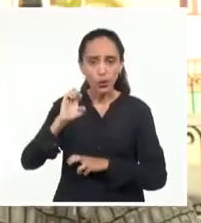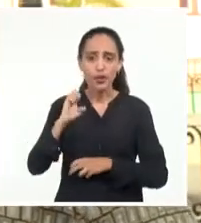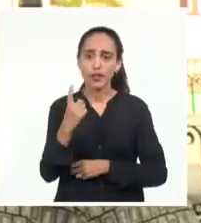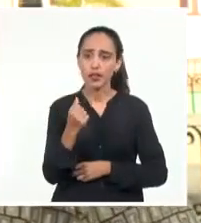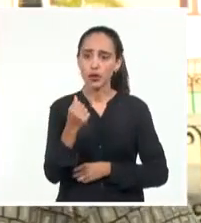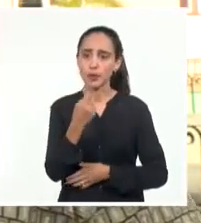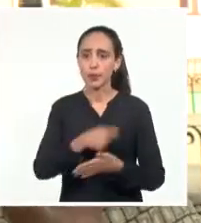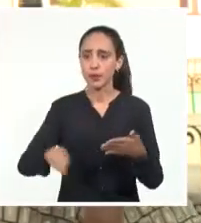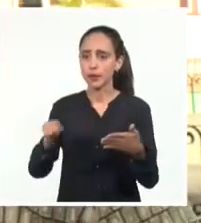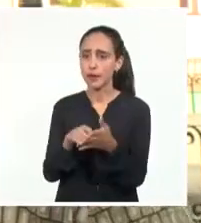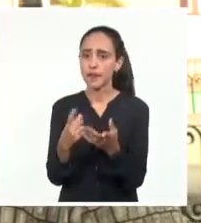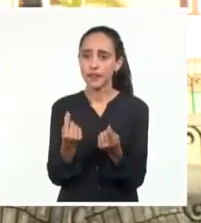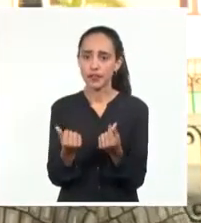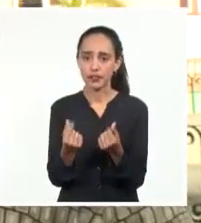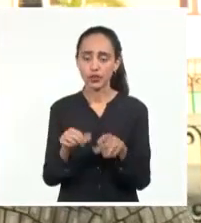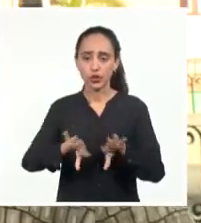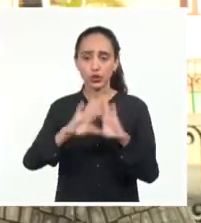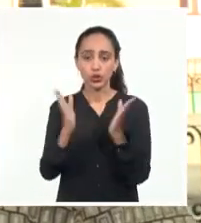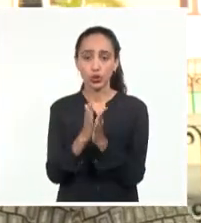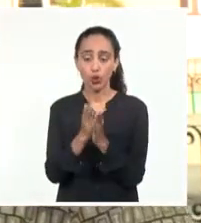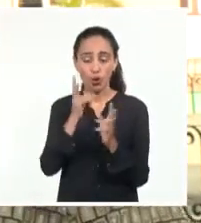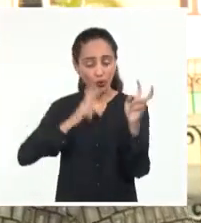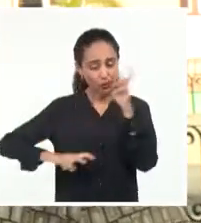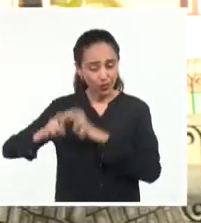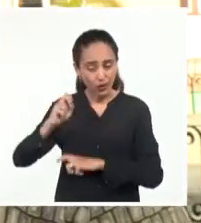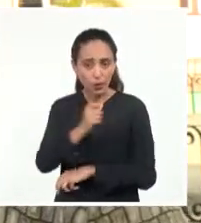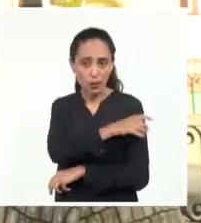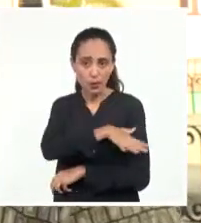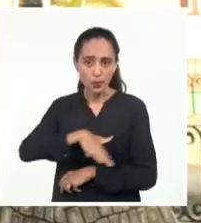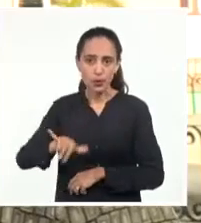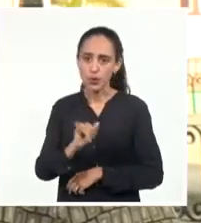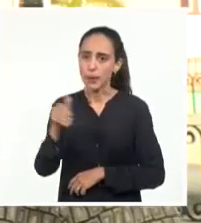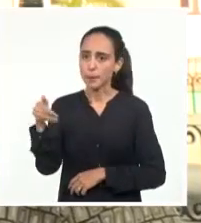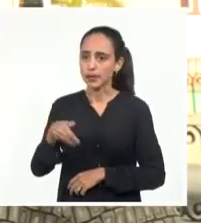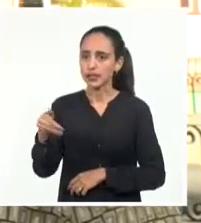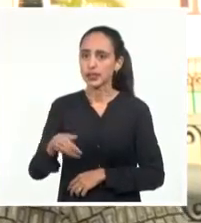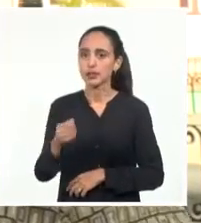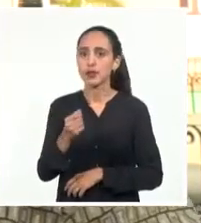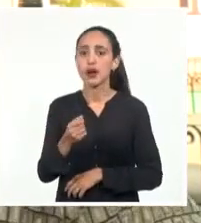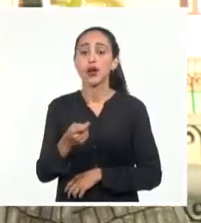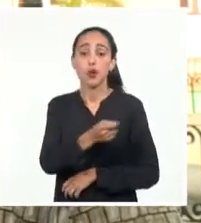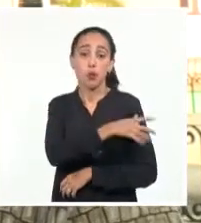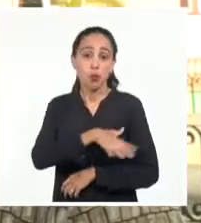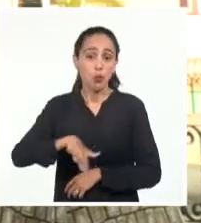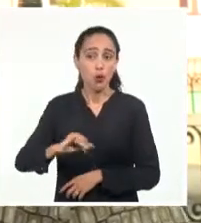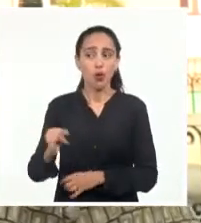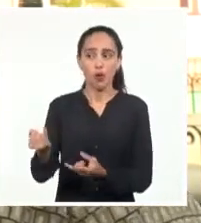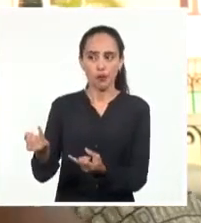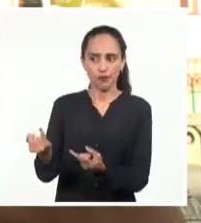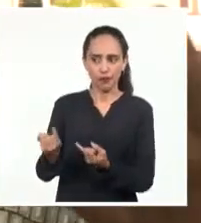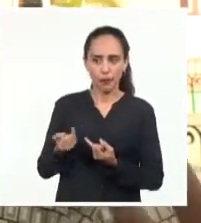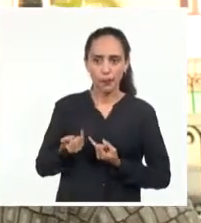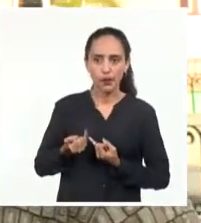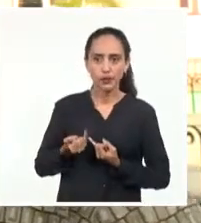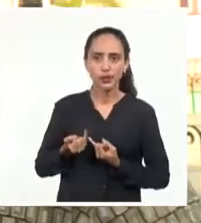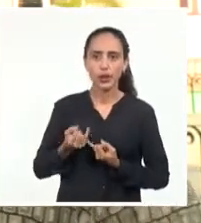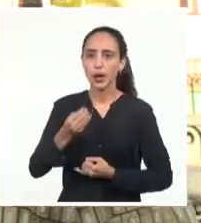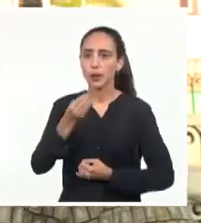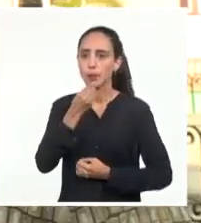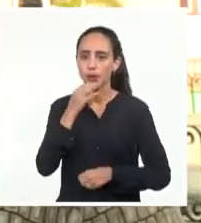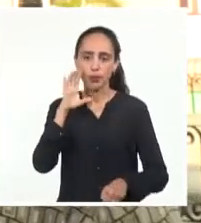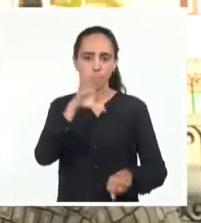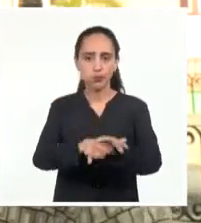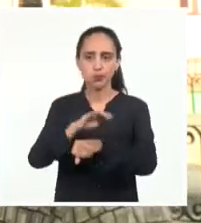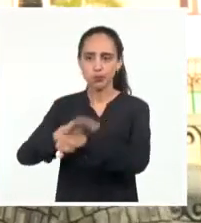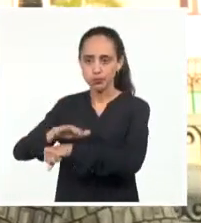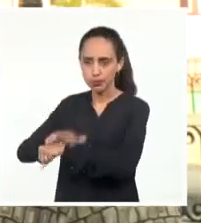finanzas y precios y todos los fiscalizadores populares. También participa el pueblo de manera muy oportuna en dando la información para poder hacer captura. Hoy